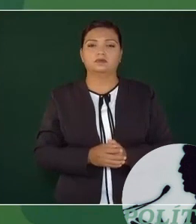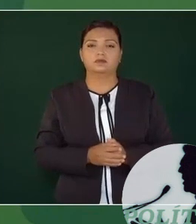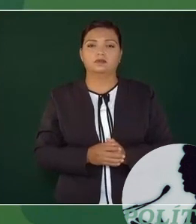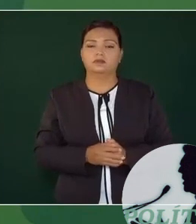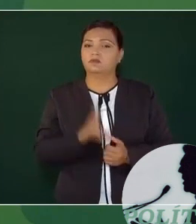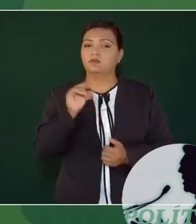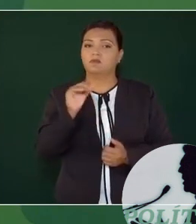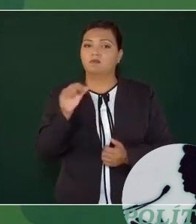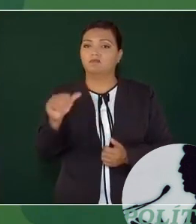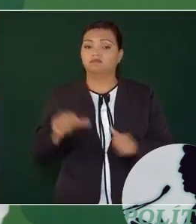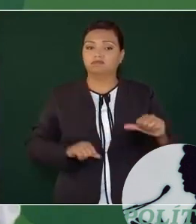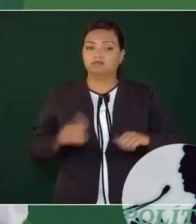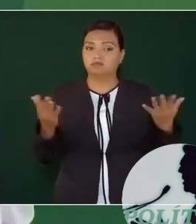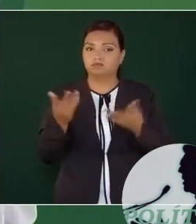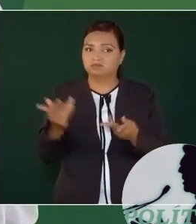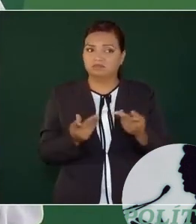no actúan